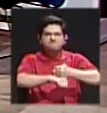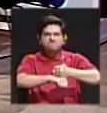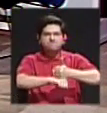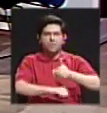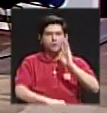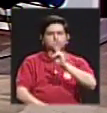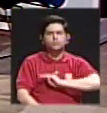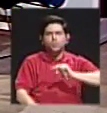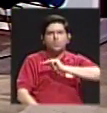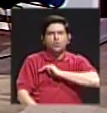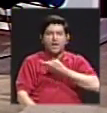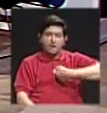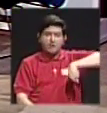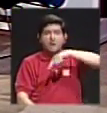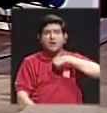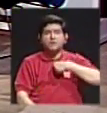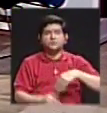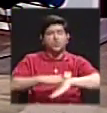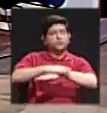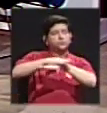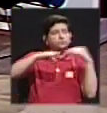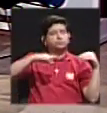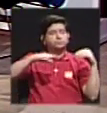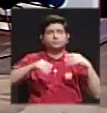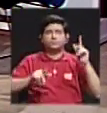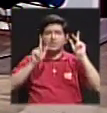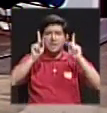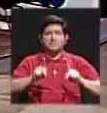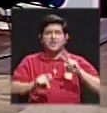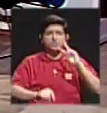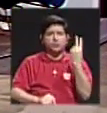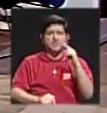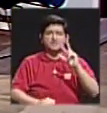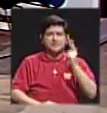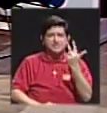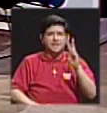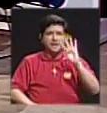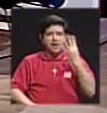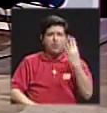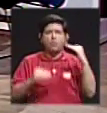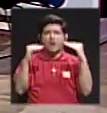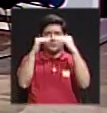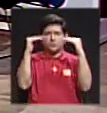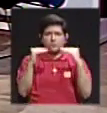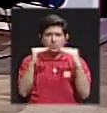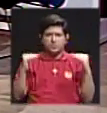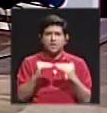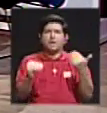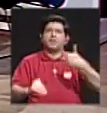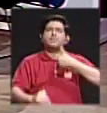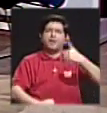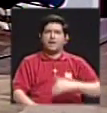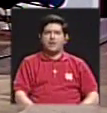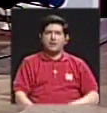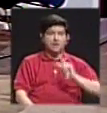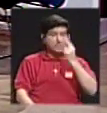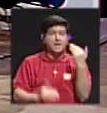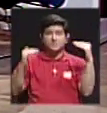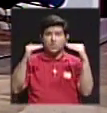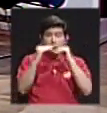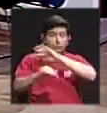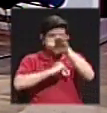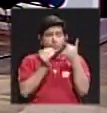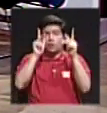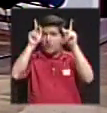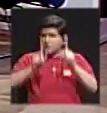su moral y lo que hacemos es excluir y tener ciudadanos de segunda, de tercera y de cuarta categoría. Digamos, de segunda categoría,